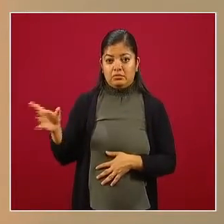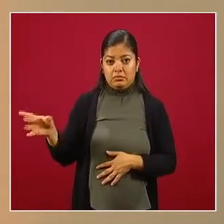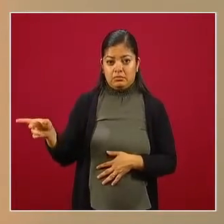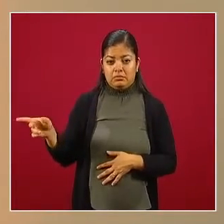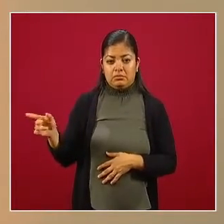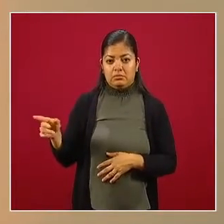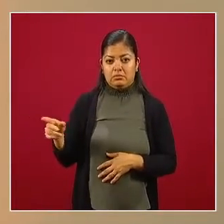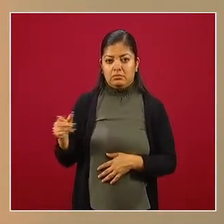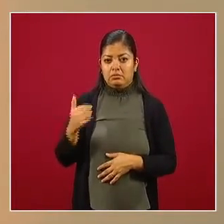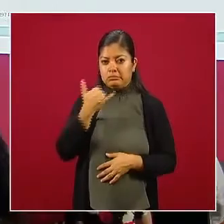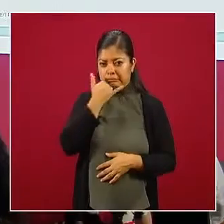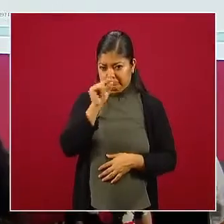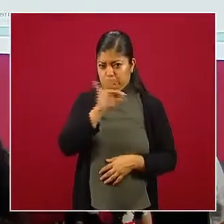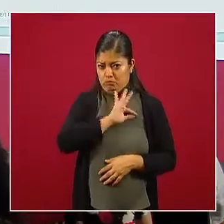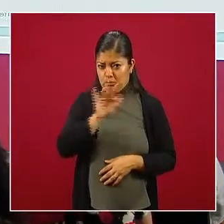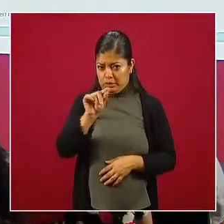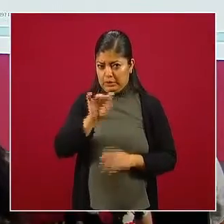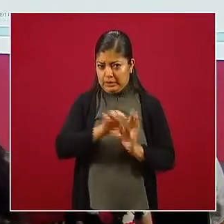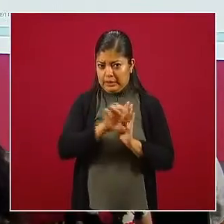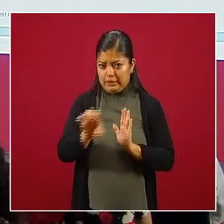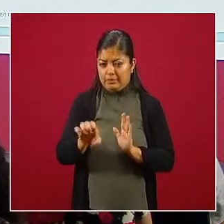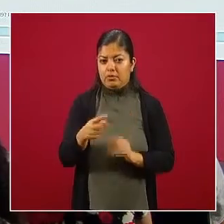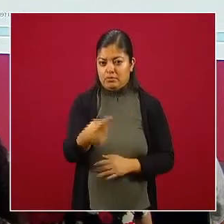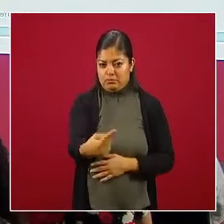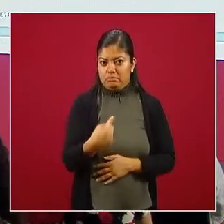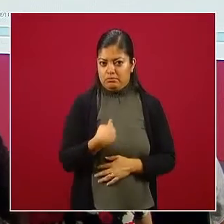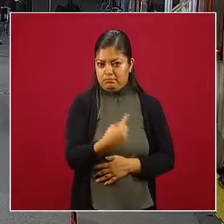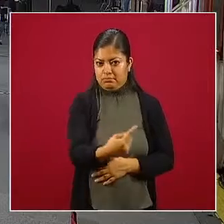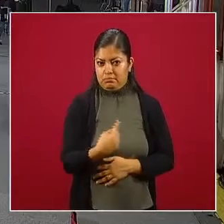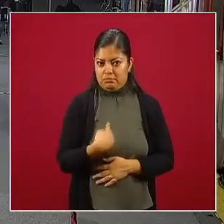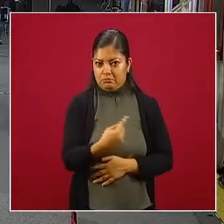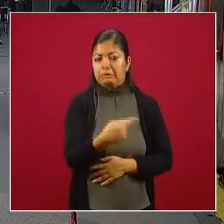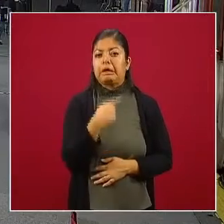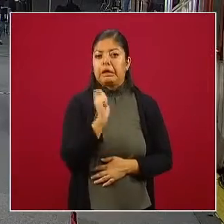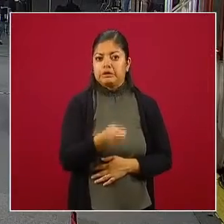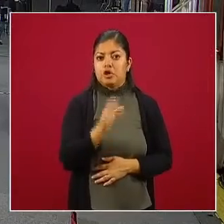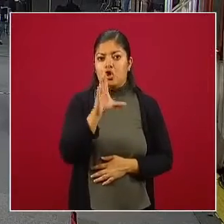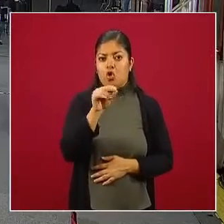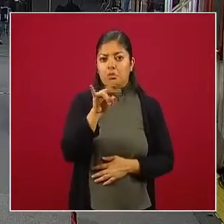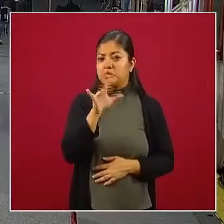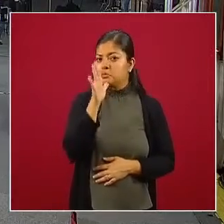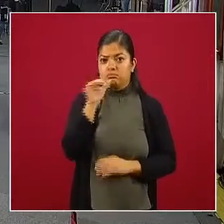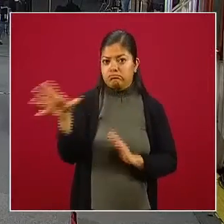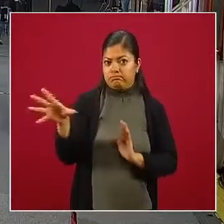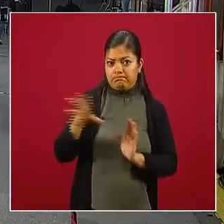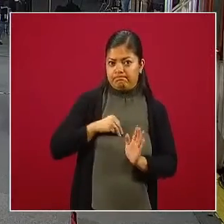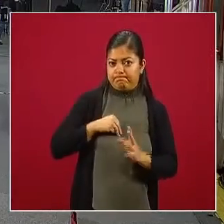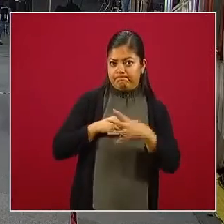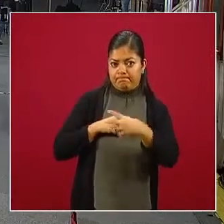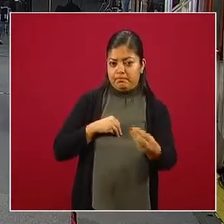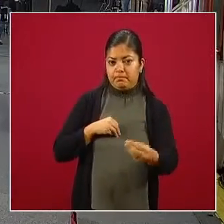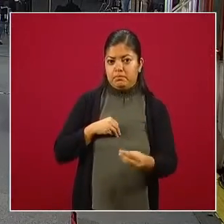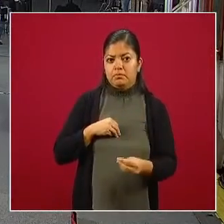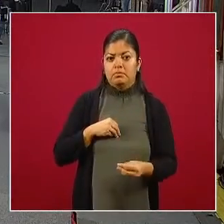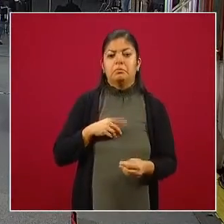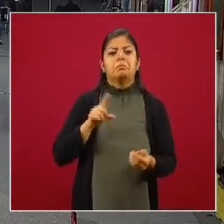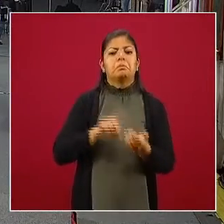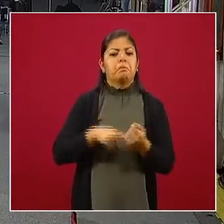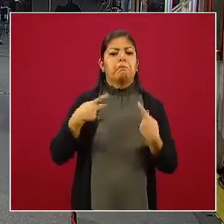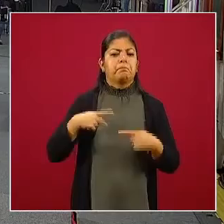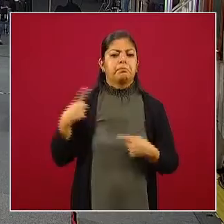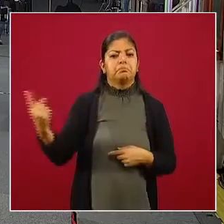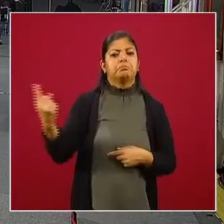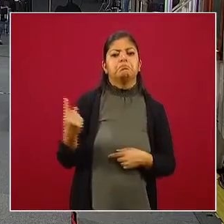si me permite usarla de ejemplo, usted y yo, que seamos inmunes a COVID. Alguien viene aquí y interactúa con